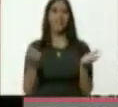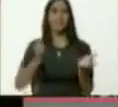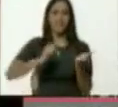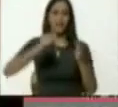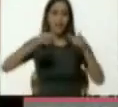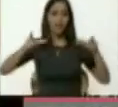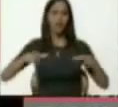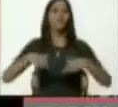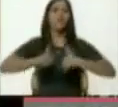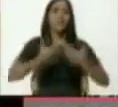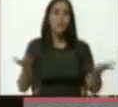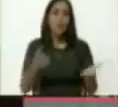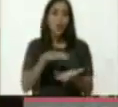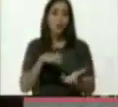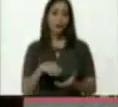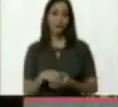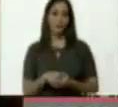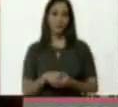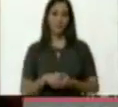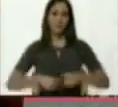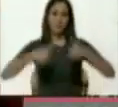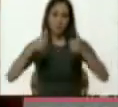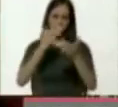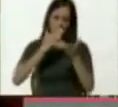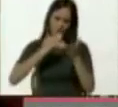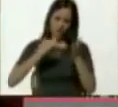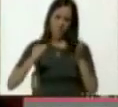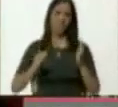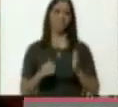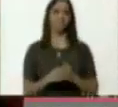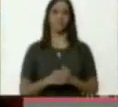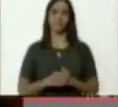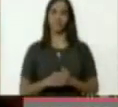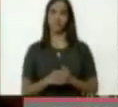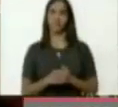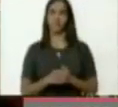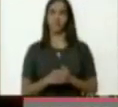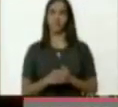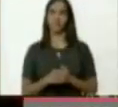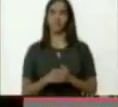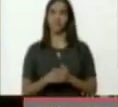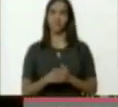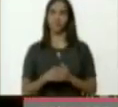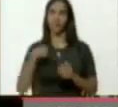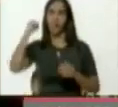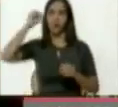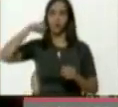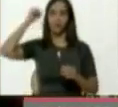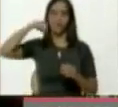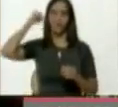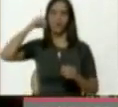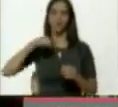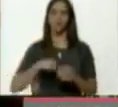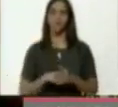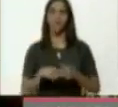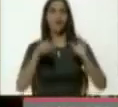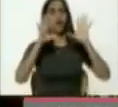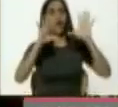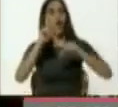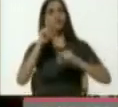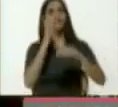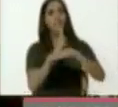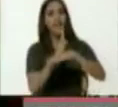problema? Bien picadita. Pero queremos pasar otro video. Son las